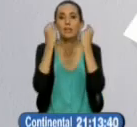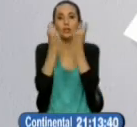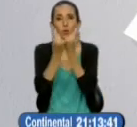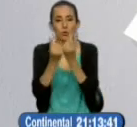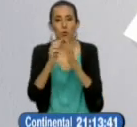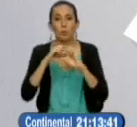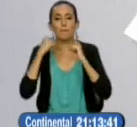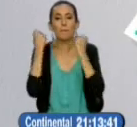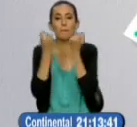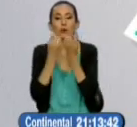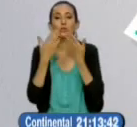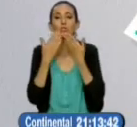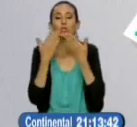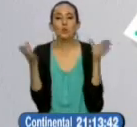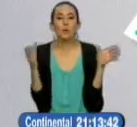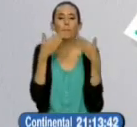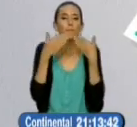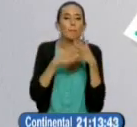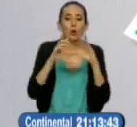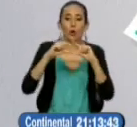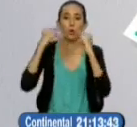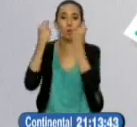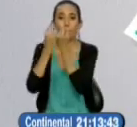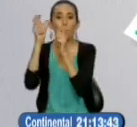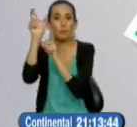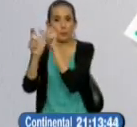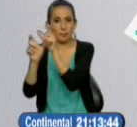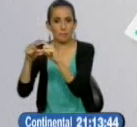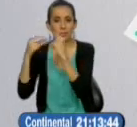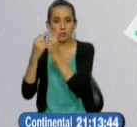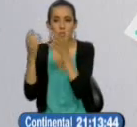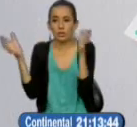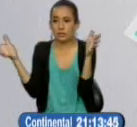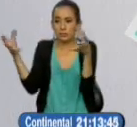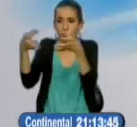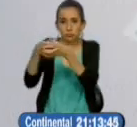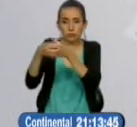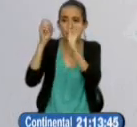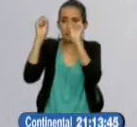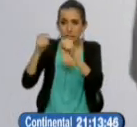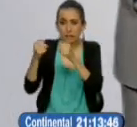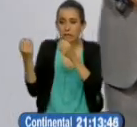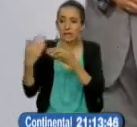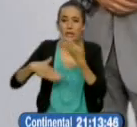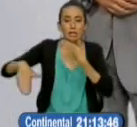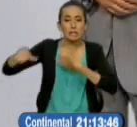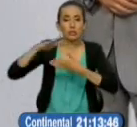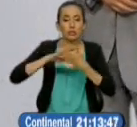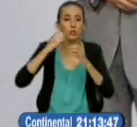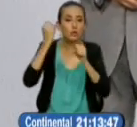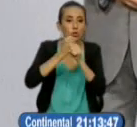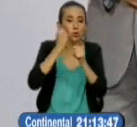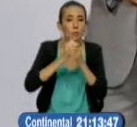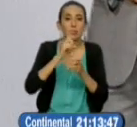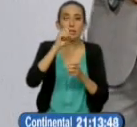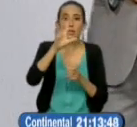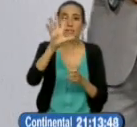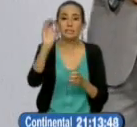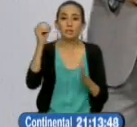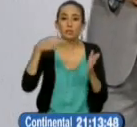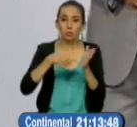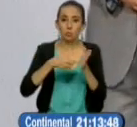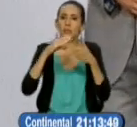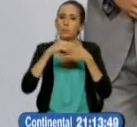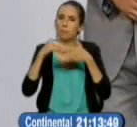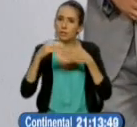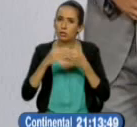están interesadas en agruparse y fomentar pequeños emprendimientos que necesiten financiamiento de hasta 150 mil